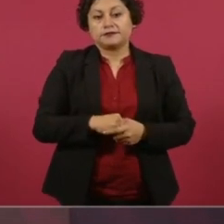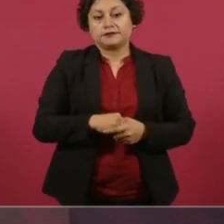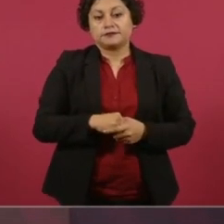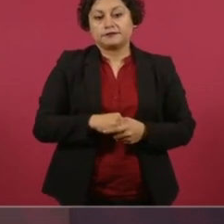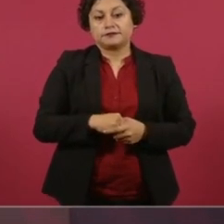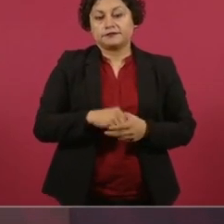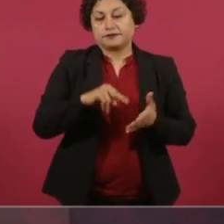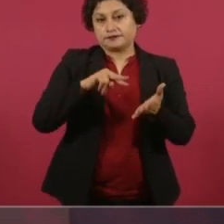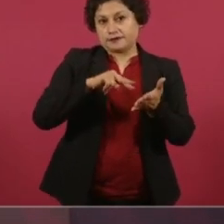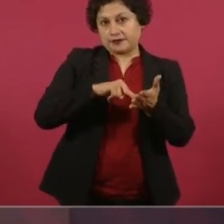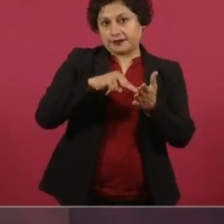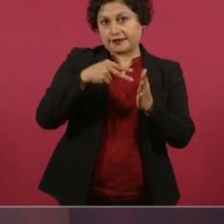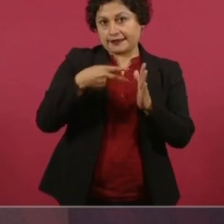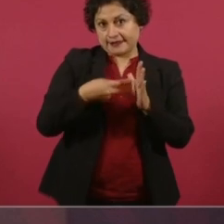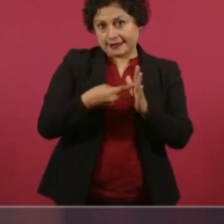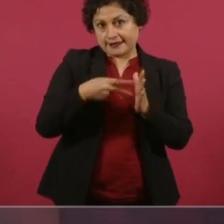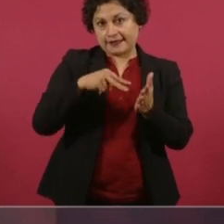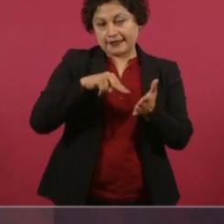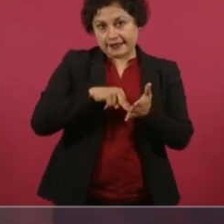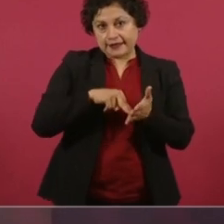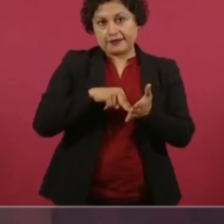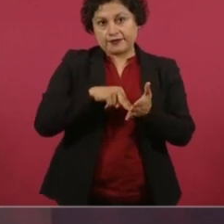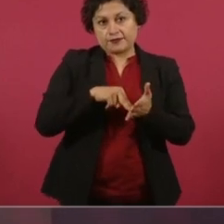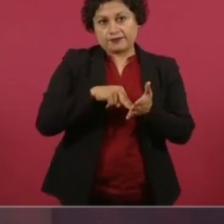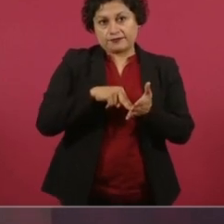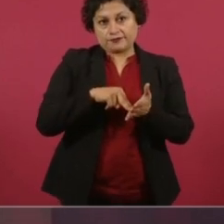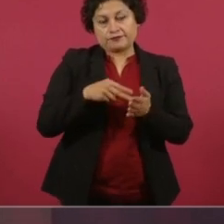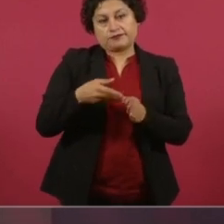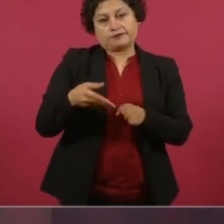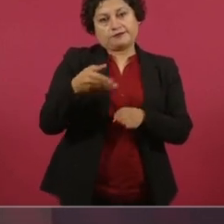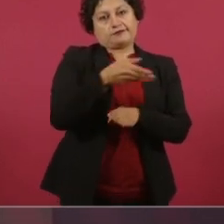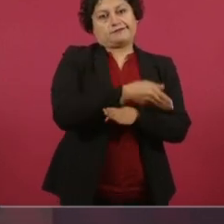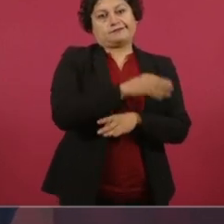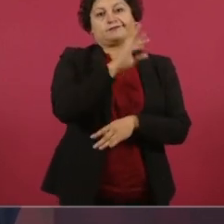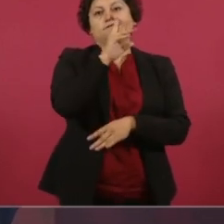ingeniero, pues también era mucho mejor